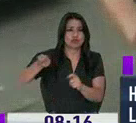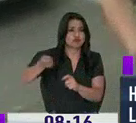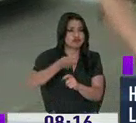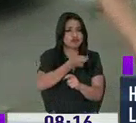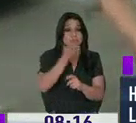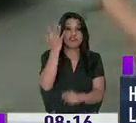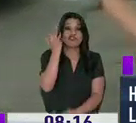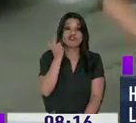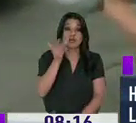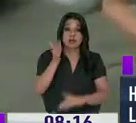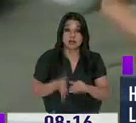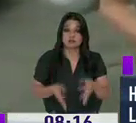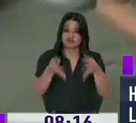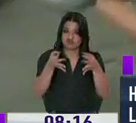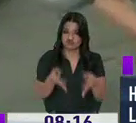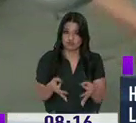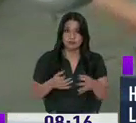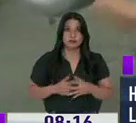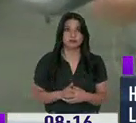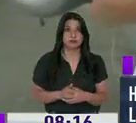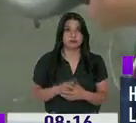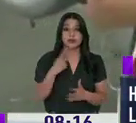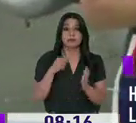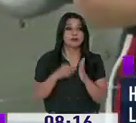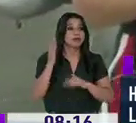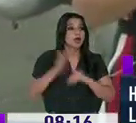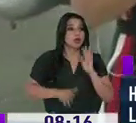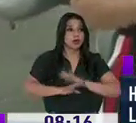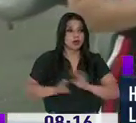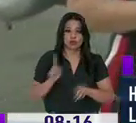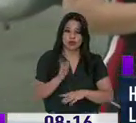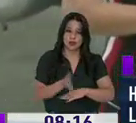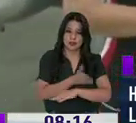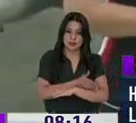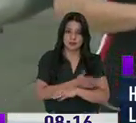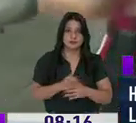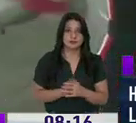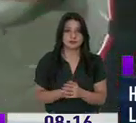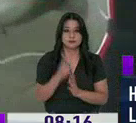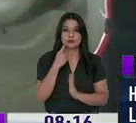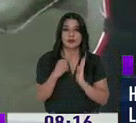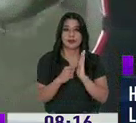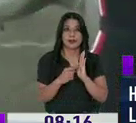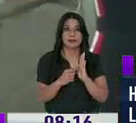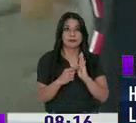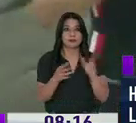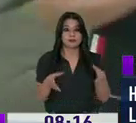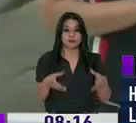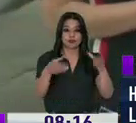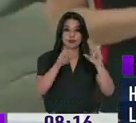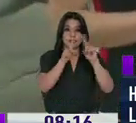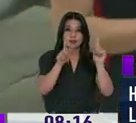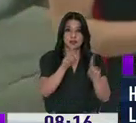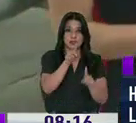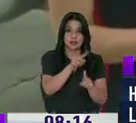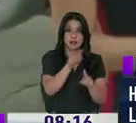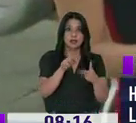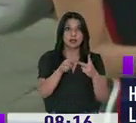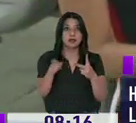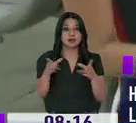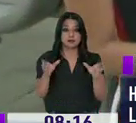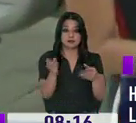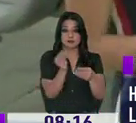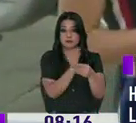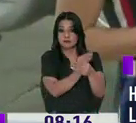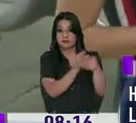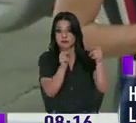de caducidad actual, por favor, que no estén caducados. Aquí tenemos un ejemplo de botiquín, están los triángulos y el extintor. En el botiquín también